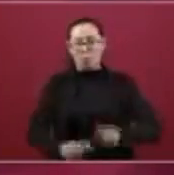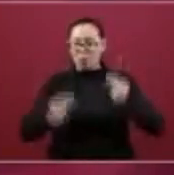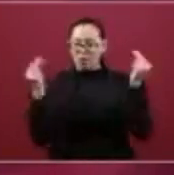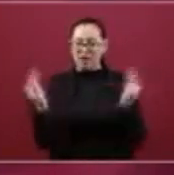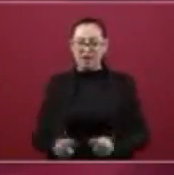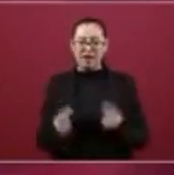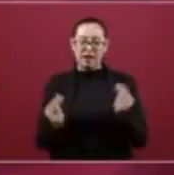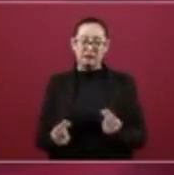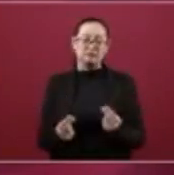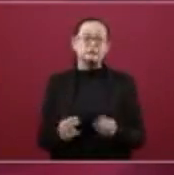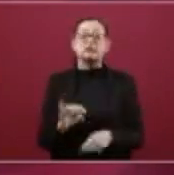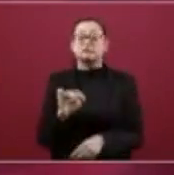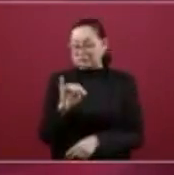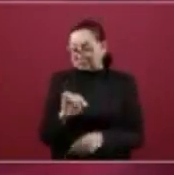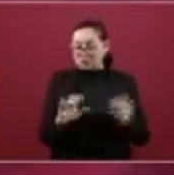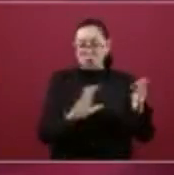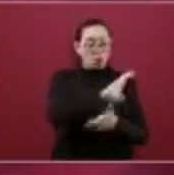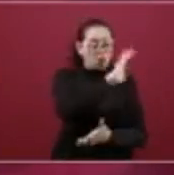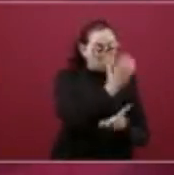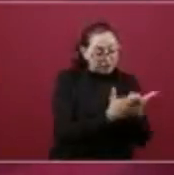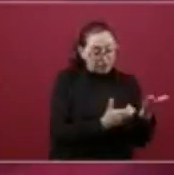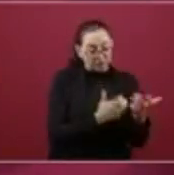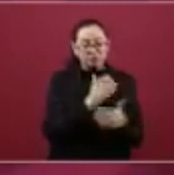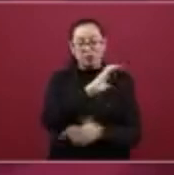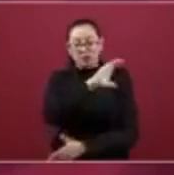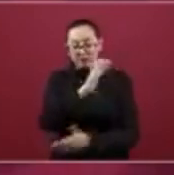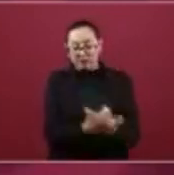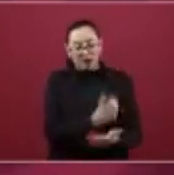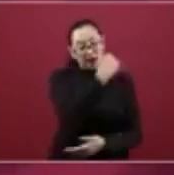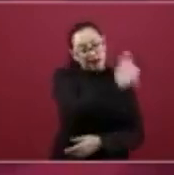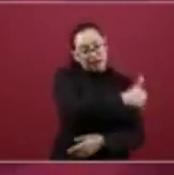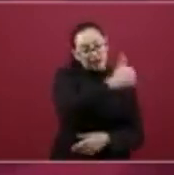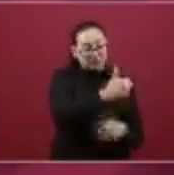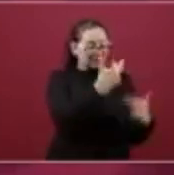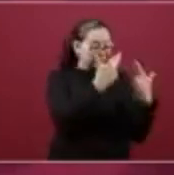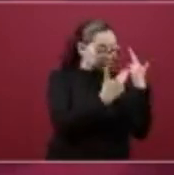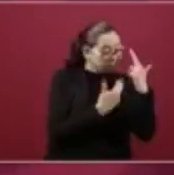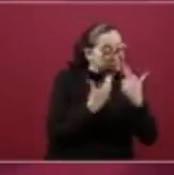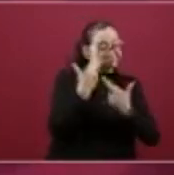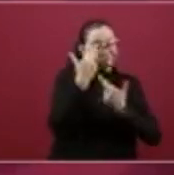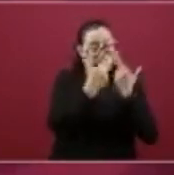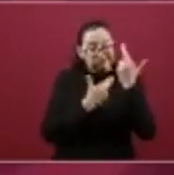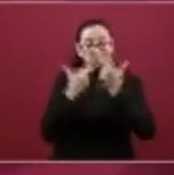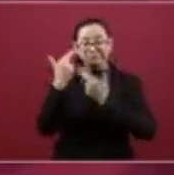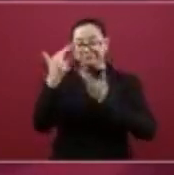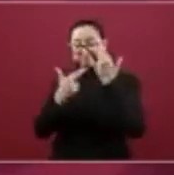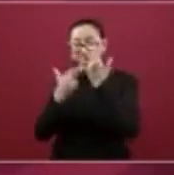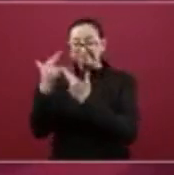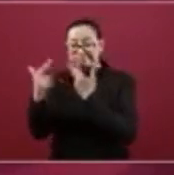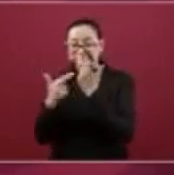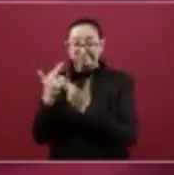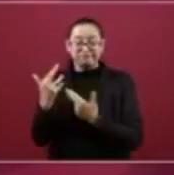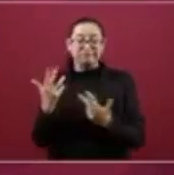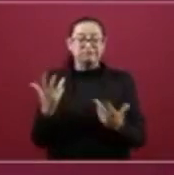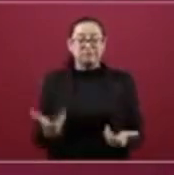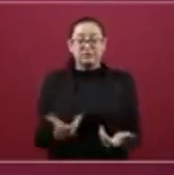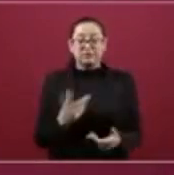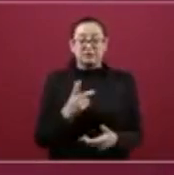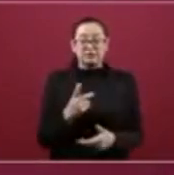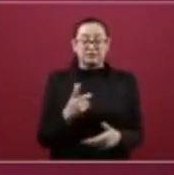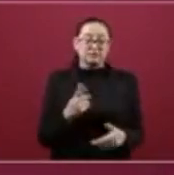revisión de los contratos que se suscribieron para la